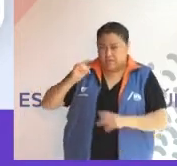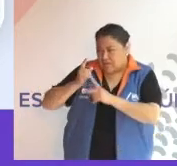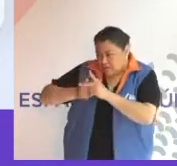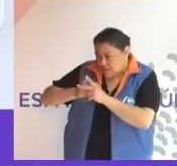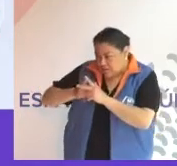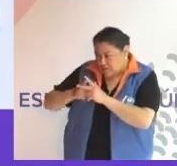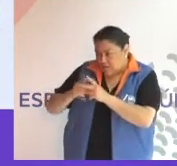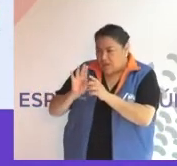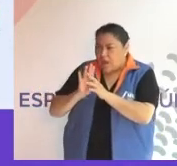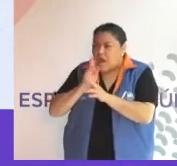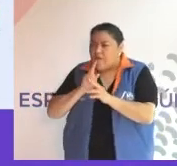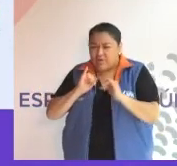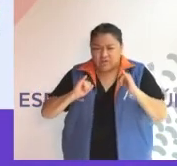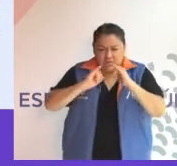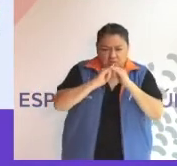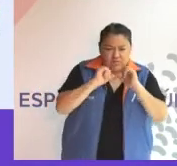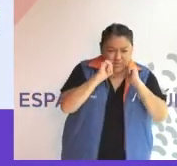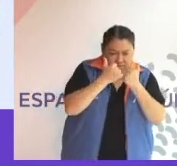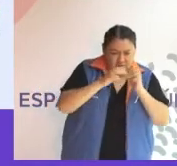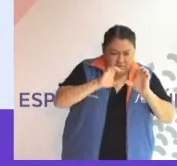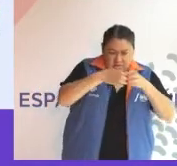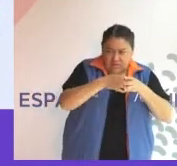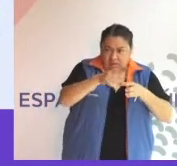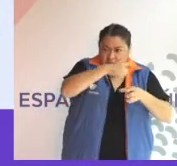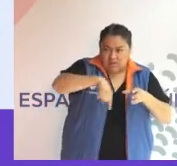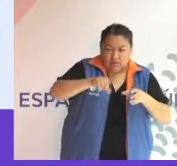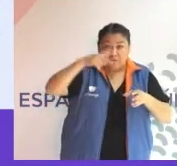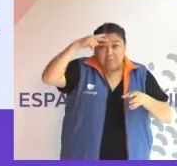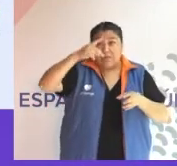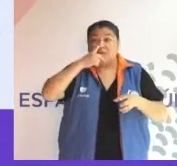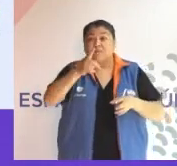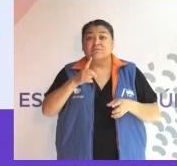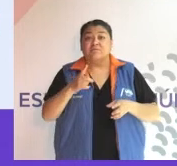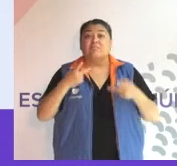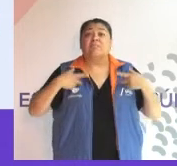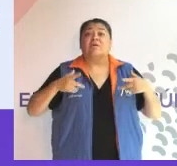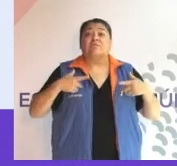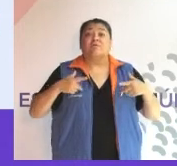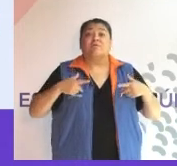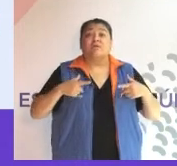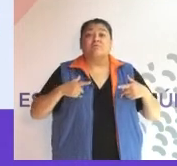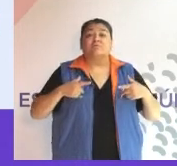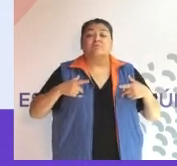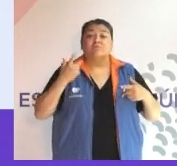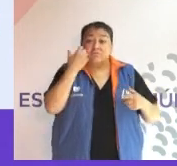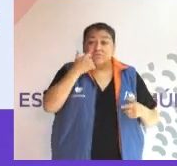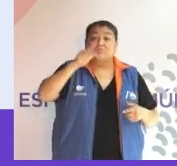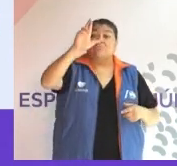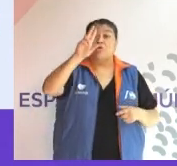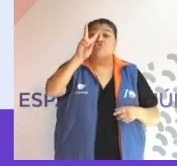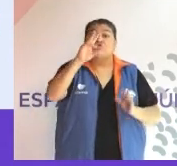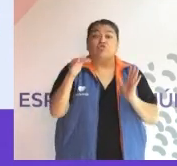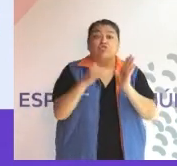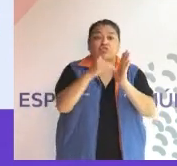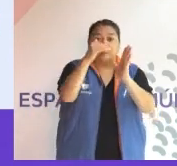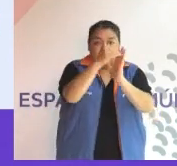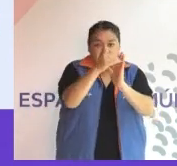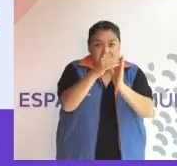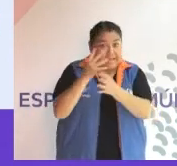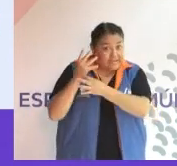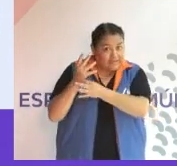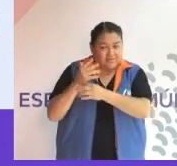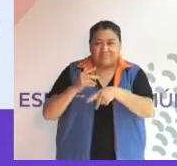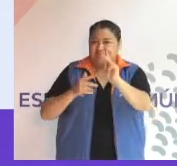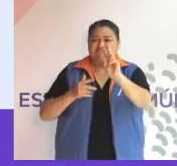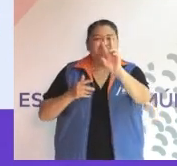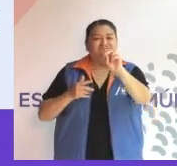cuenta satélite para instituciones sin fines de lucro, te va a decir que en México hay 2 millones de voluntarios. Y no es lo que nosotros encontramos. ¿Sí?